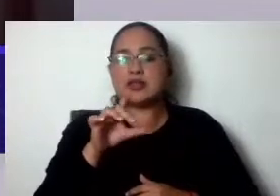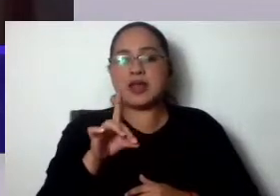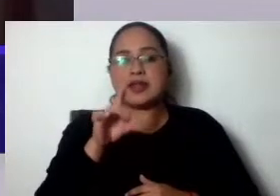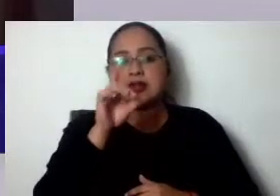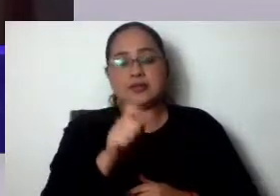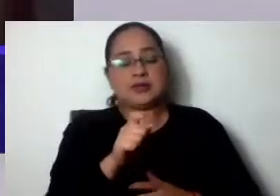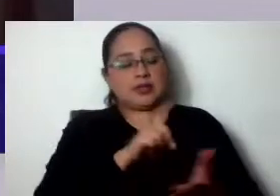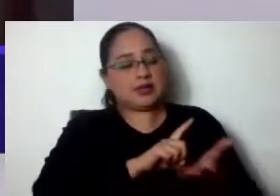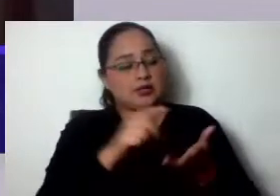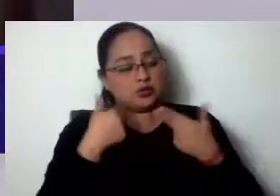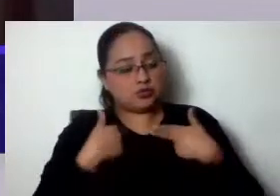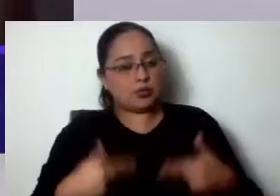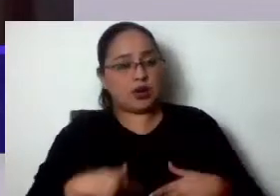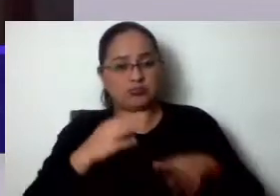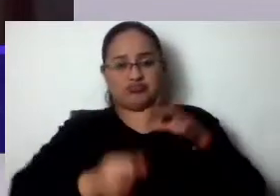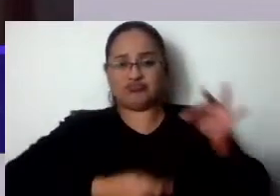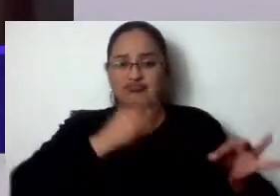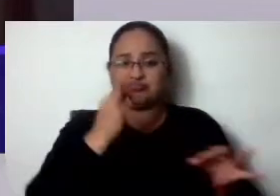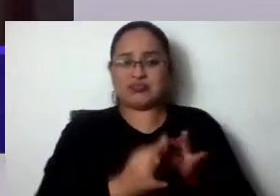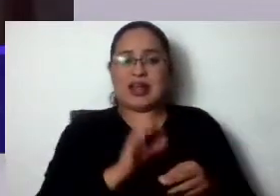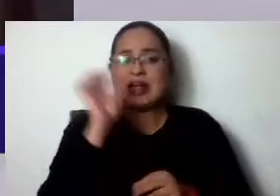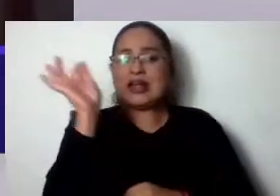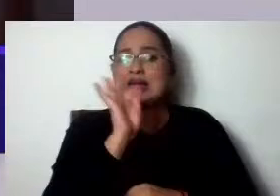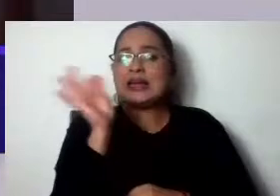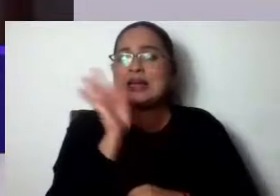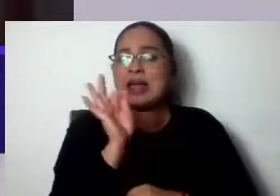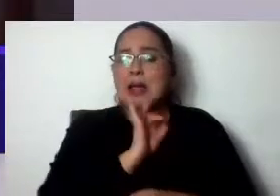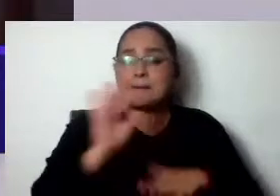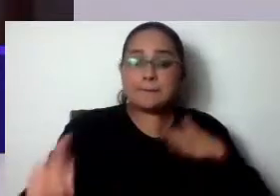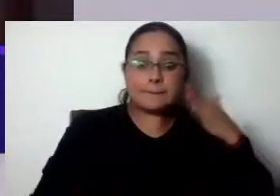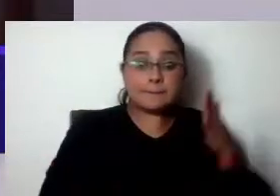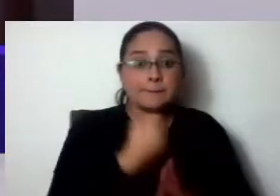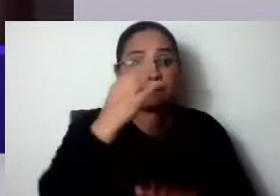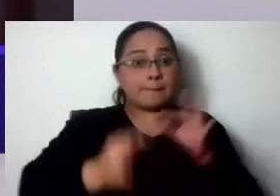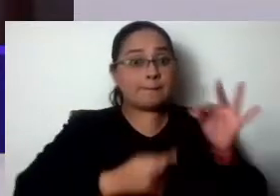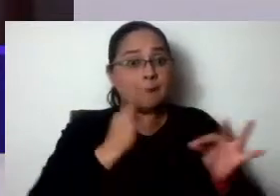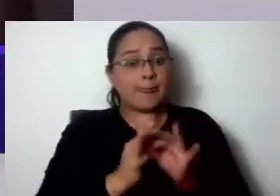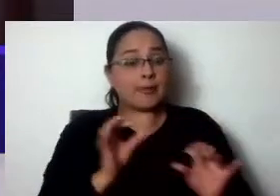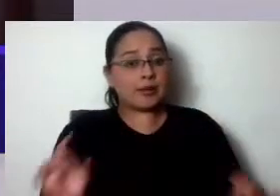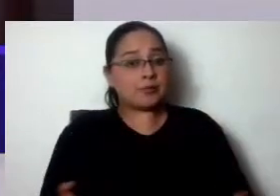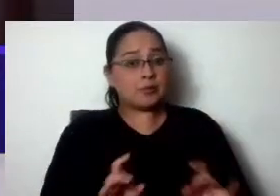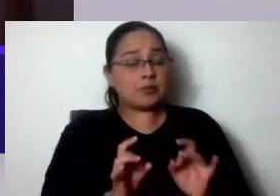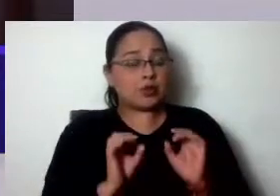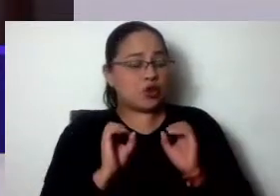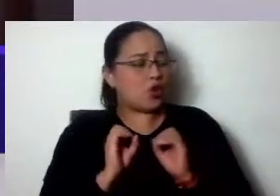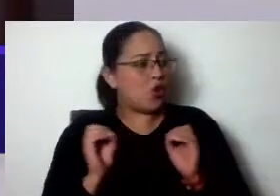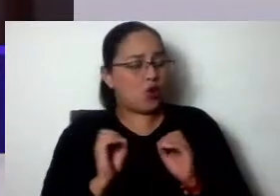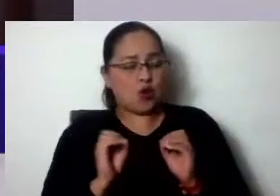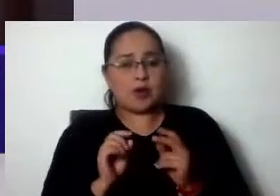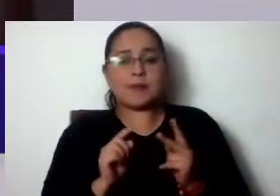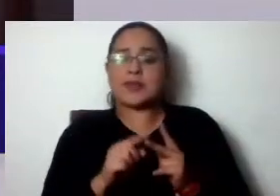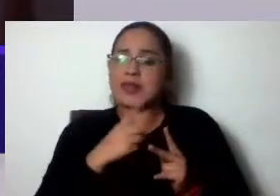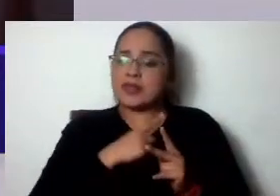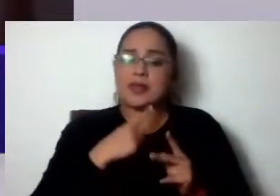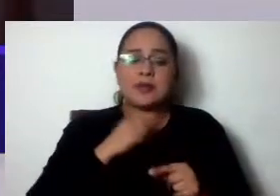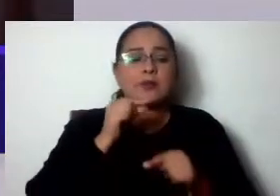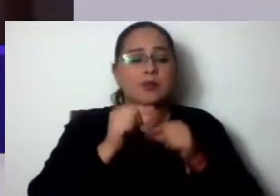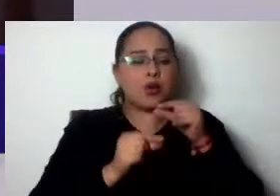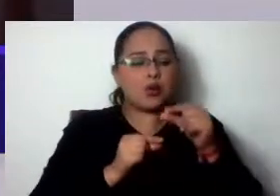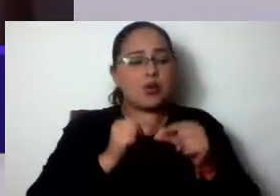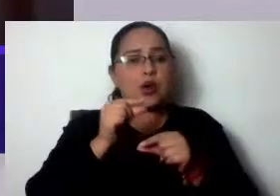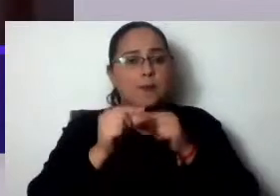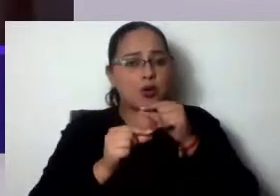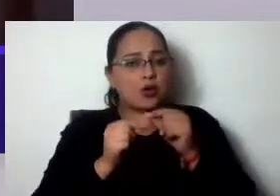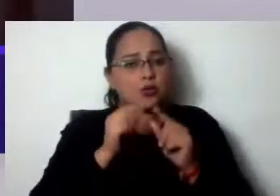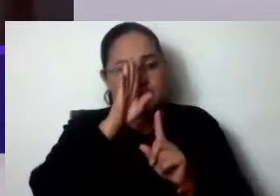humanos no se logra de manera inmediata si no conlleva todo un proceso que supone definir metas